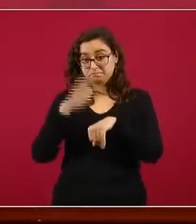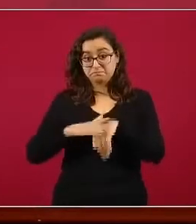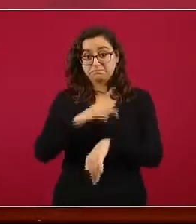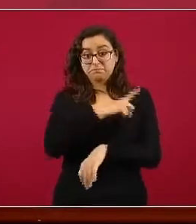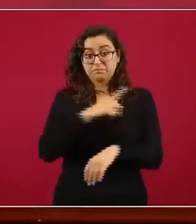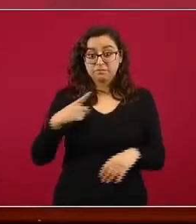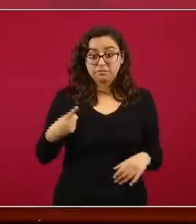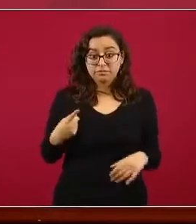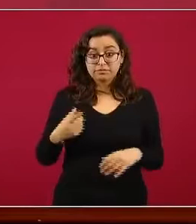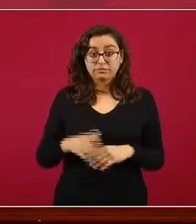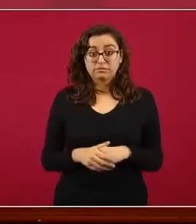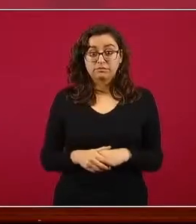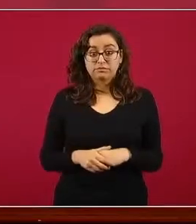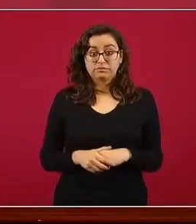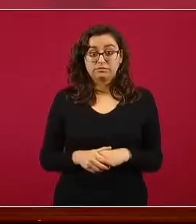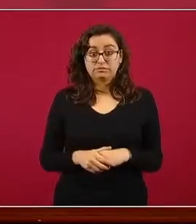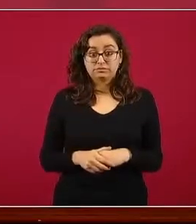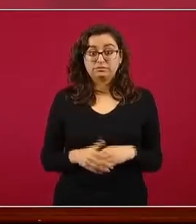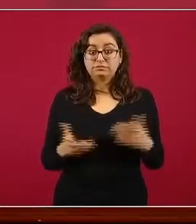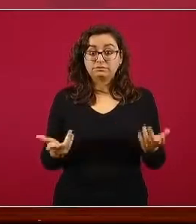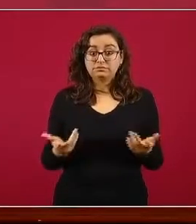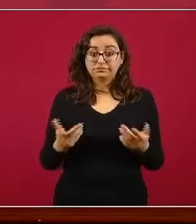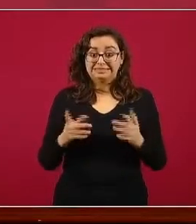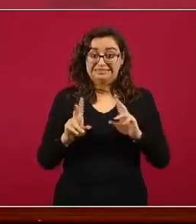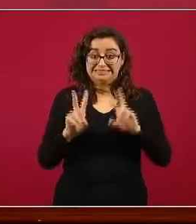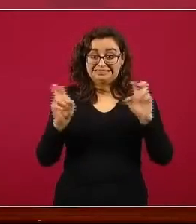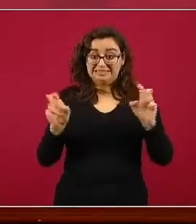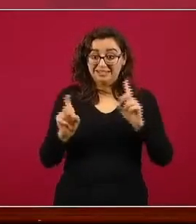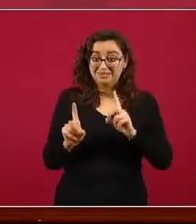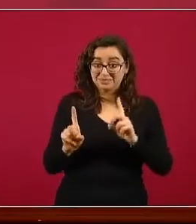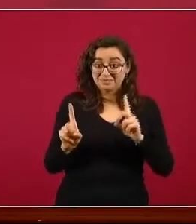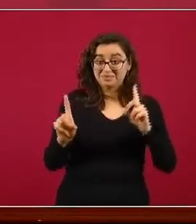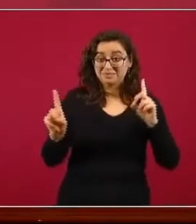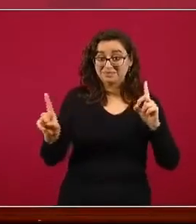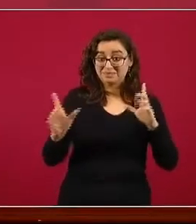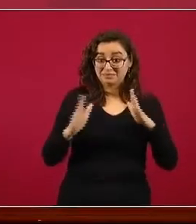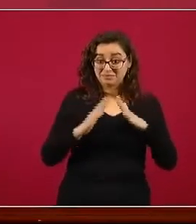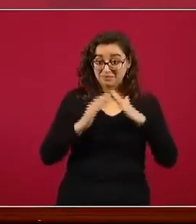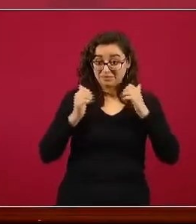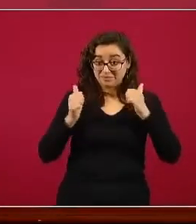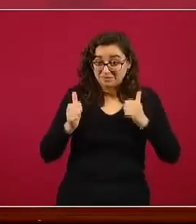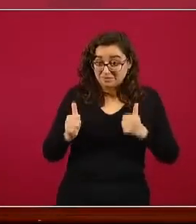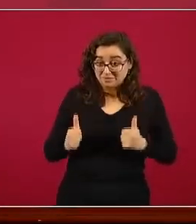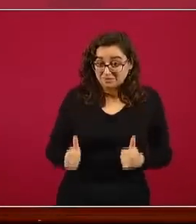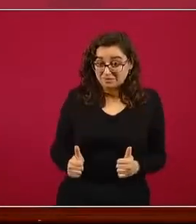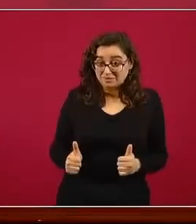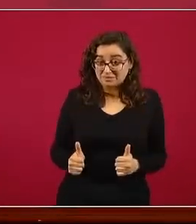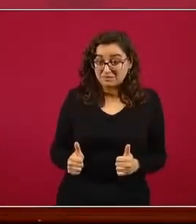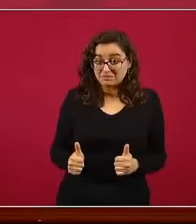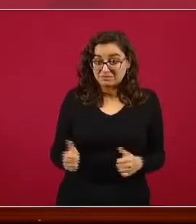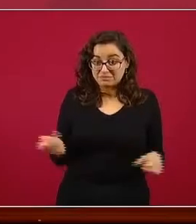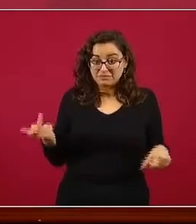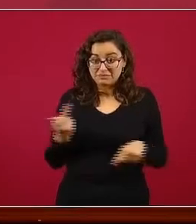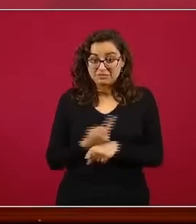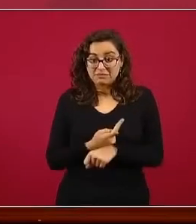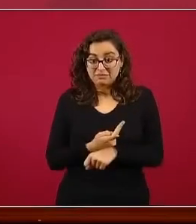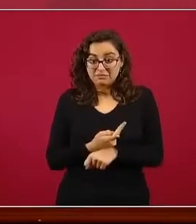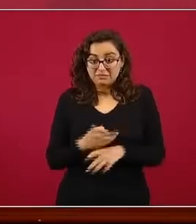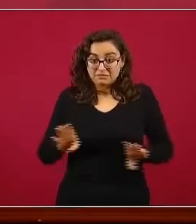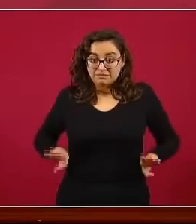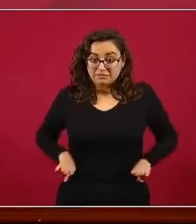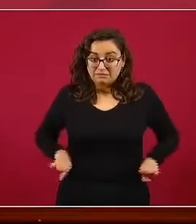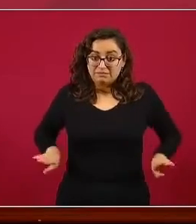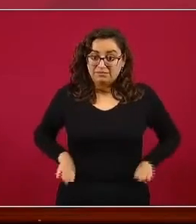estos mecanismos, sobre todo la sana distancia, requiere que las personas modifiquen